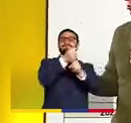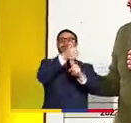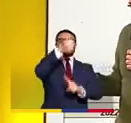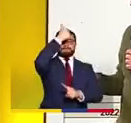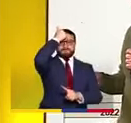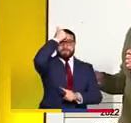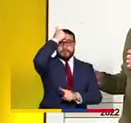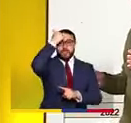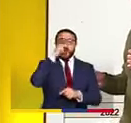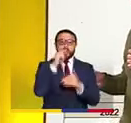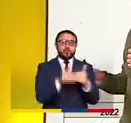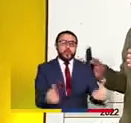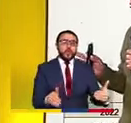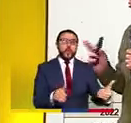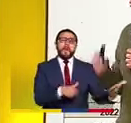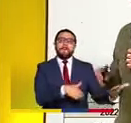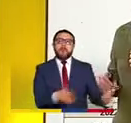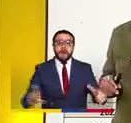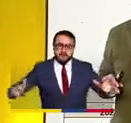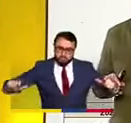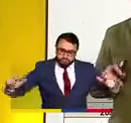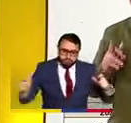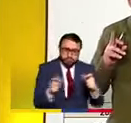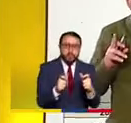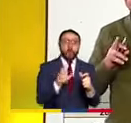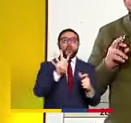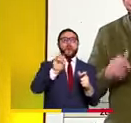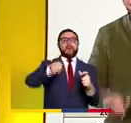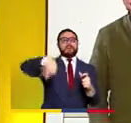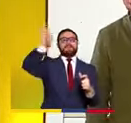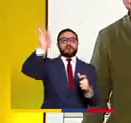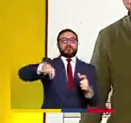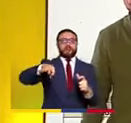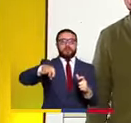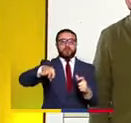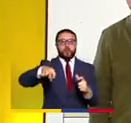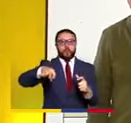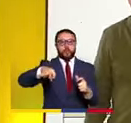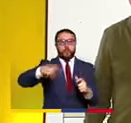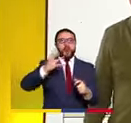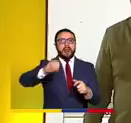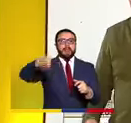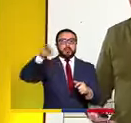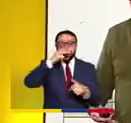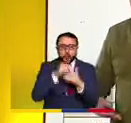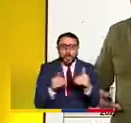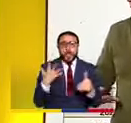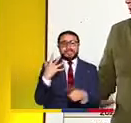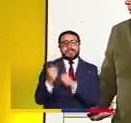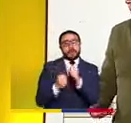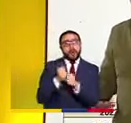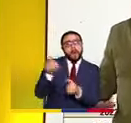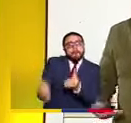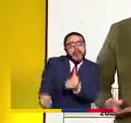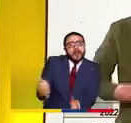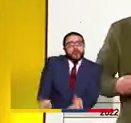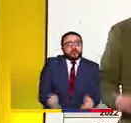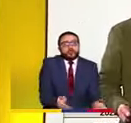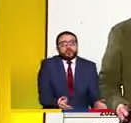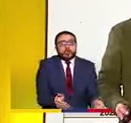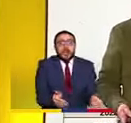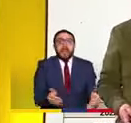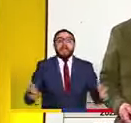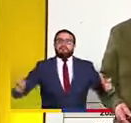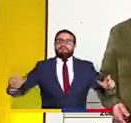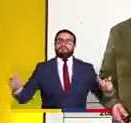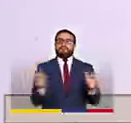de niños muertos en Colombia, menores de 5 años, que se salvan porque